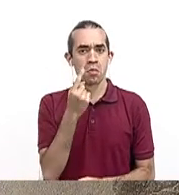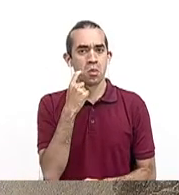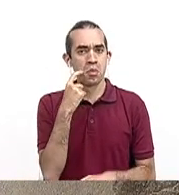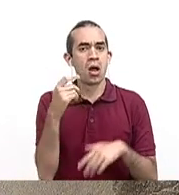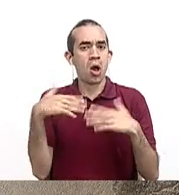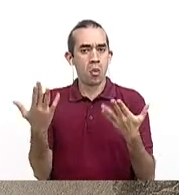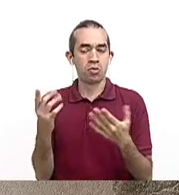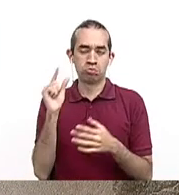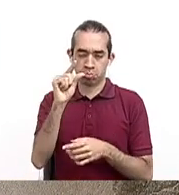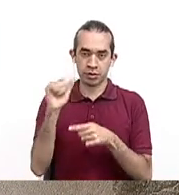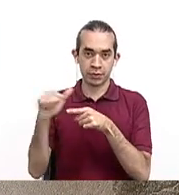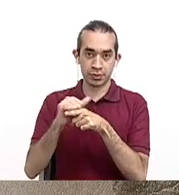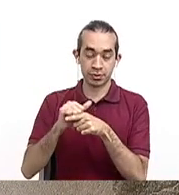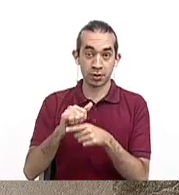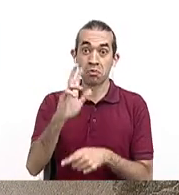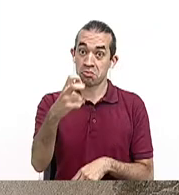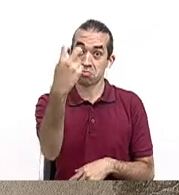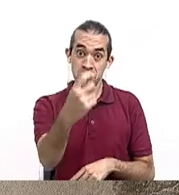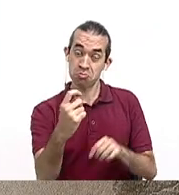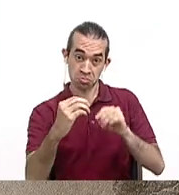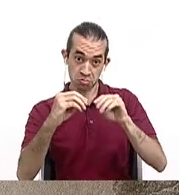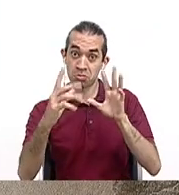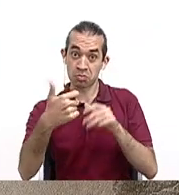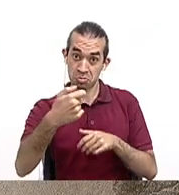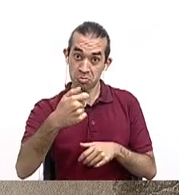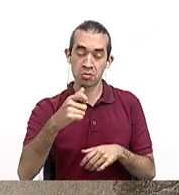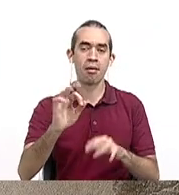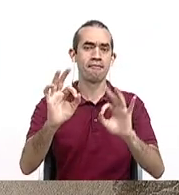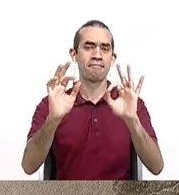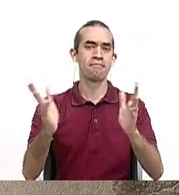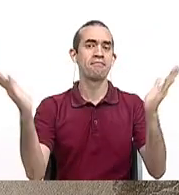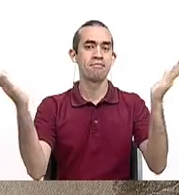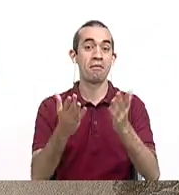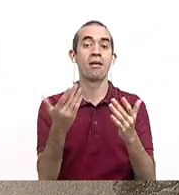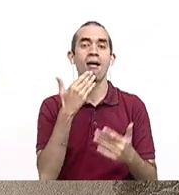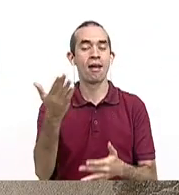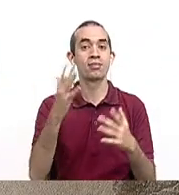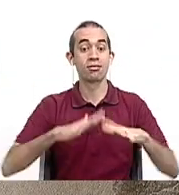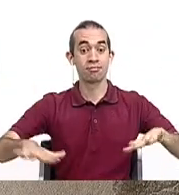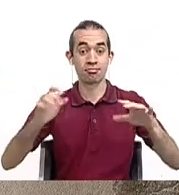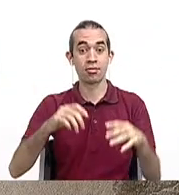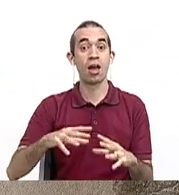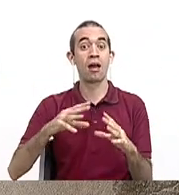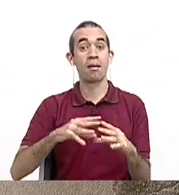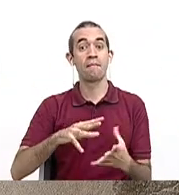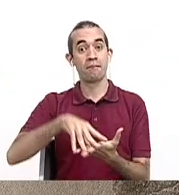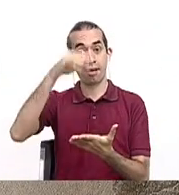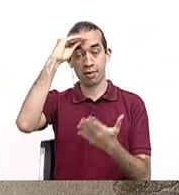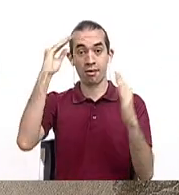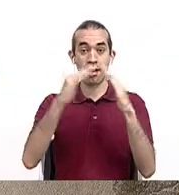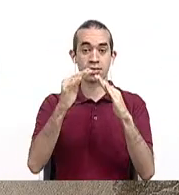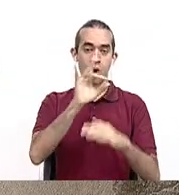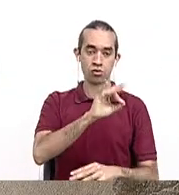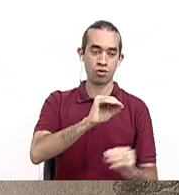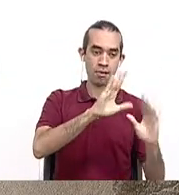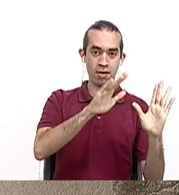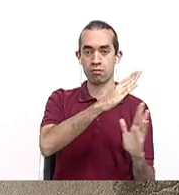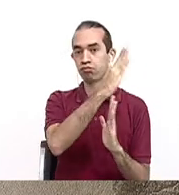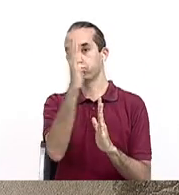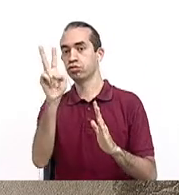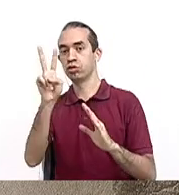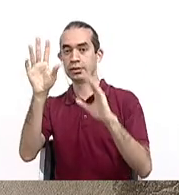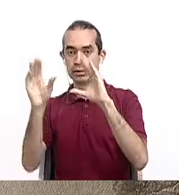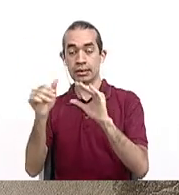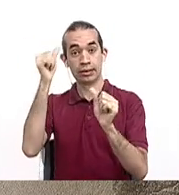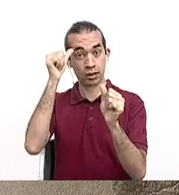también bienvenidas y bienvenidos gracias por acompañarnos en este espacio de aprendo en casa de ocho de la mañana a dos de la tarde recuerden que